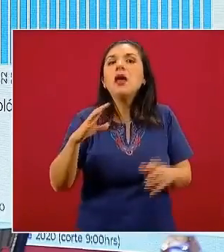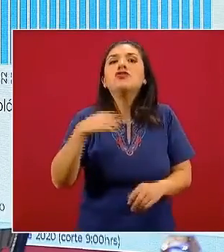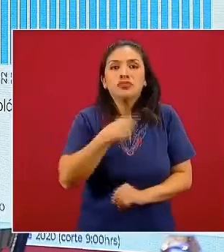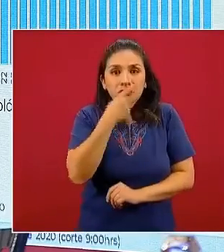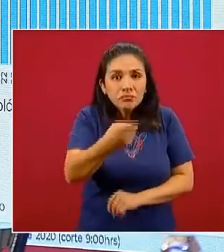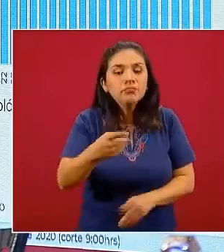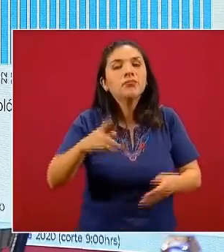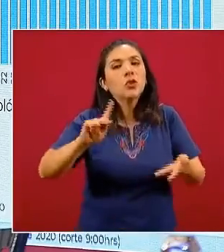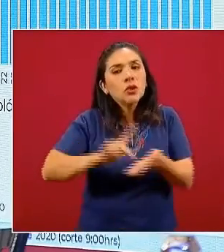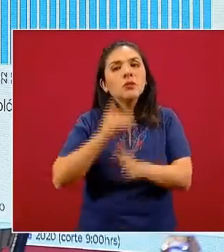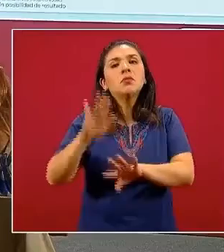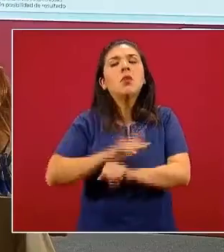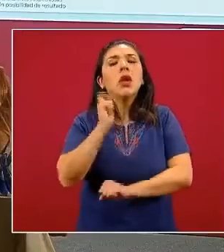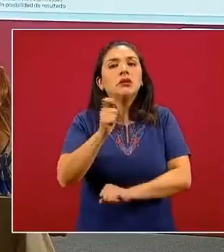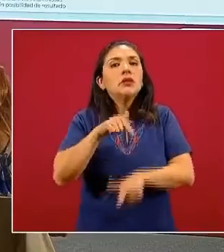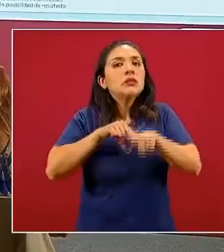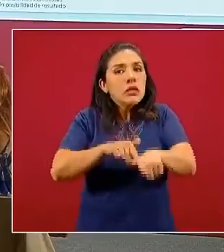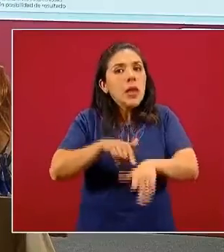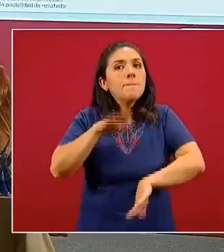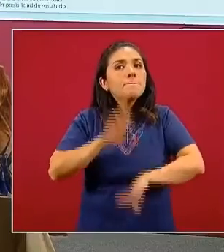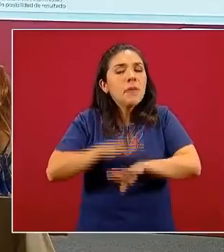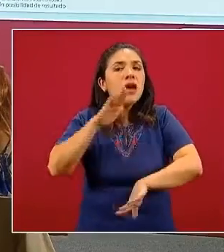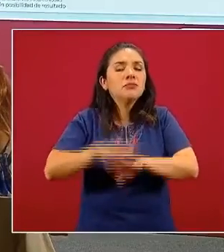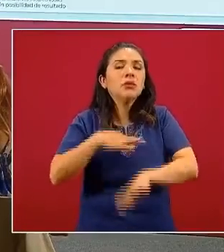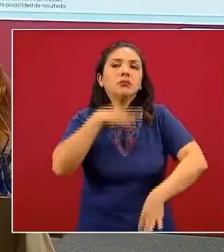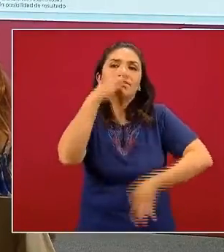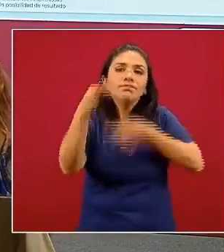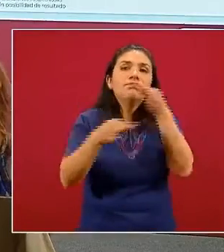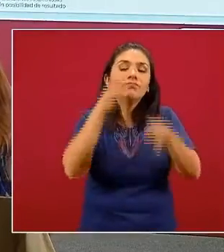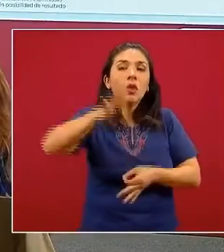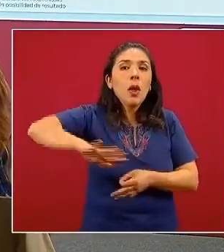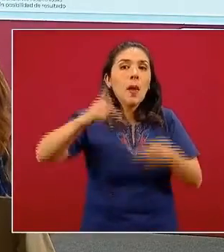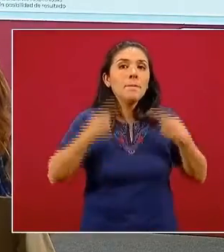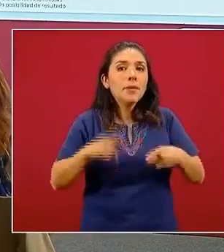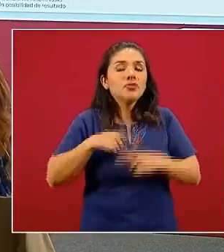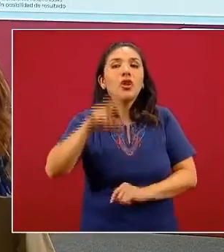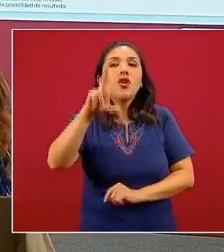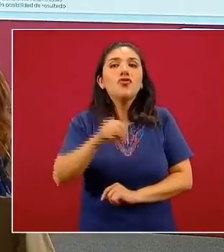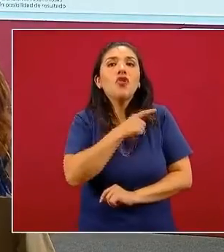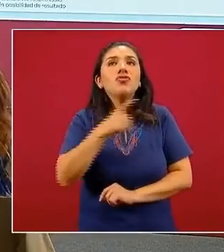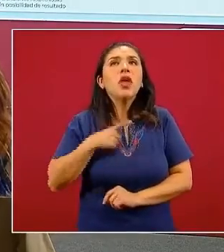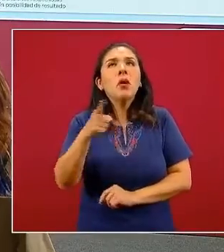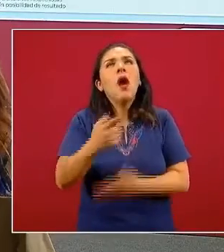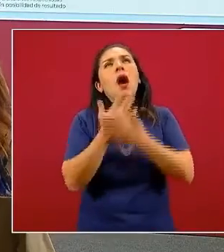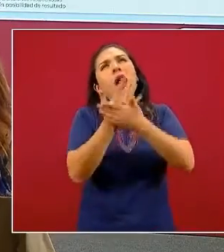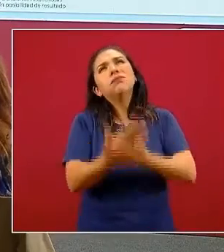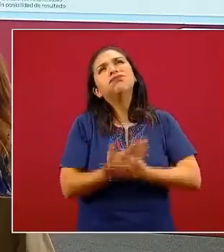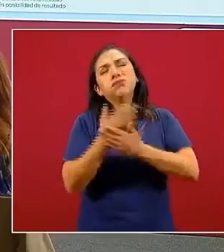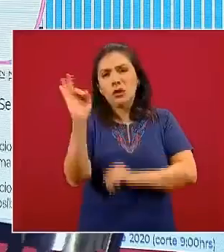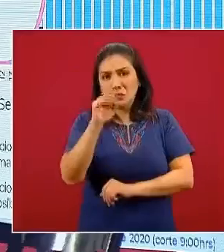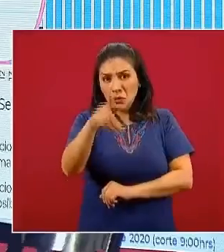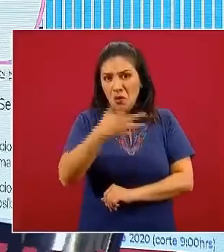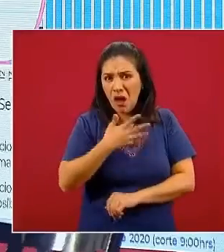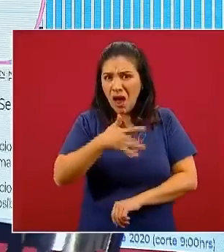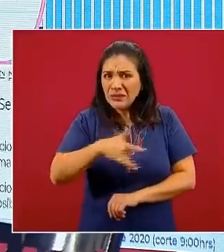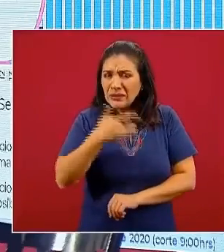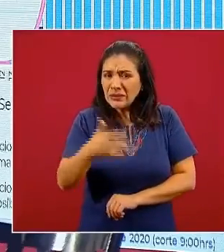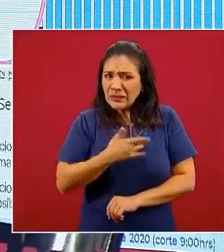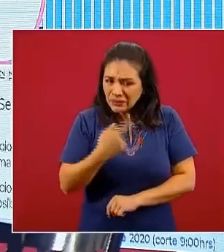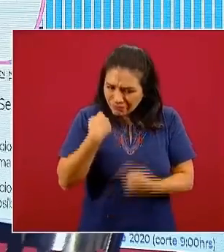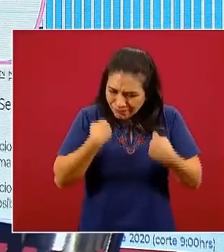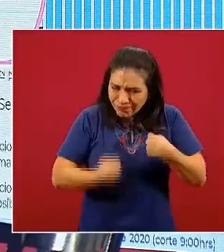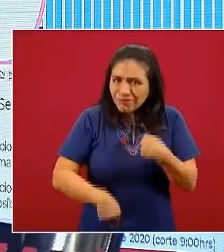recordamos? Porque seguimos dando el mensaje a la población: no se espere. Si usted tiene los síntomas de